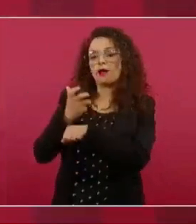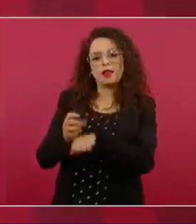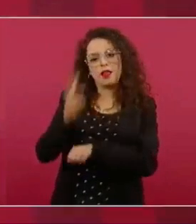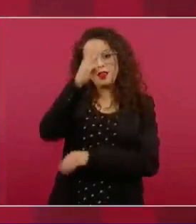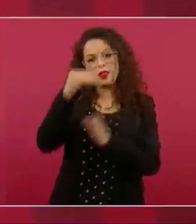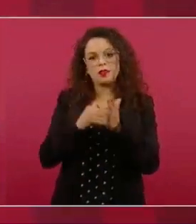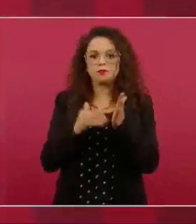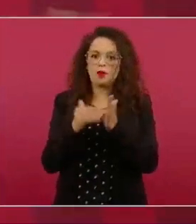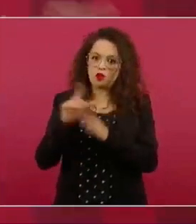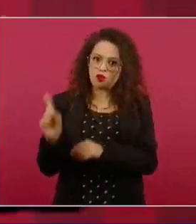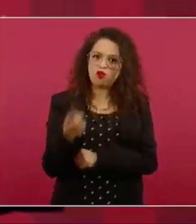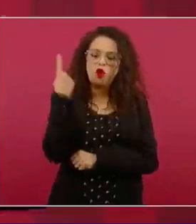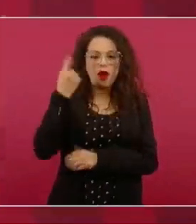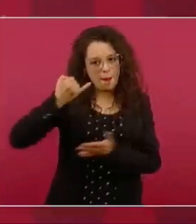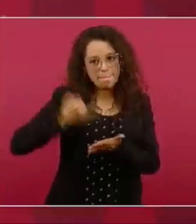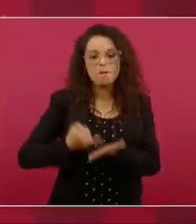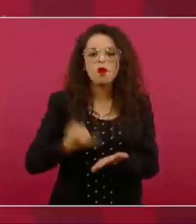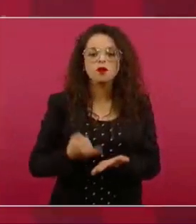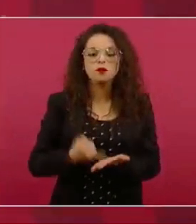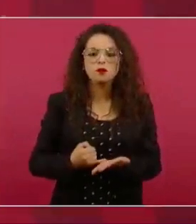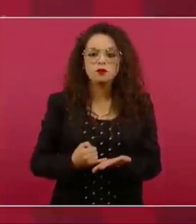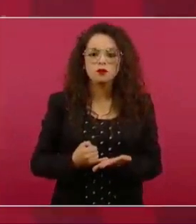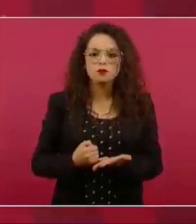millones de dólares de impuestos.